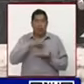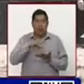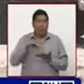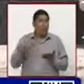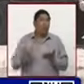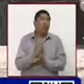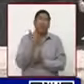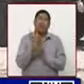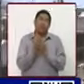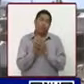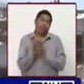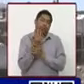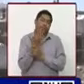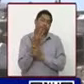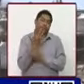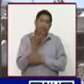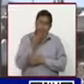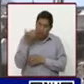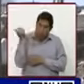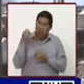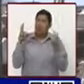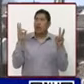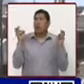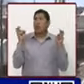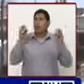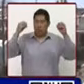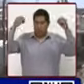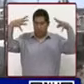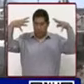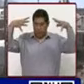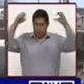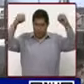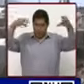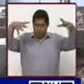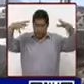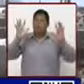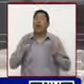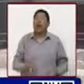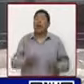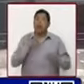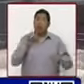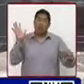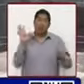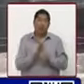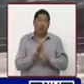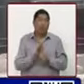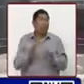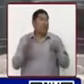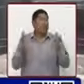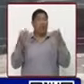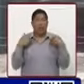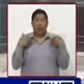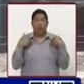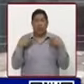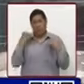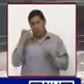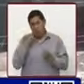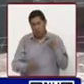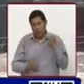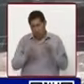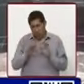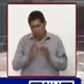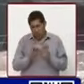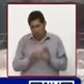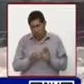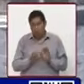plantación de nueva arboleda. Estamos mejorando el tema de la iluminación y hoy, tal cual habíamos comprometido, ya tenemos en los últimos